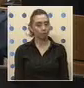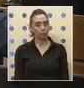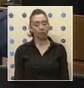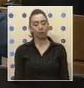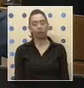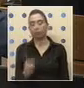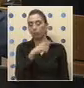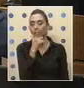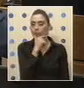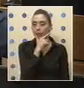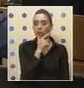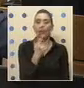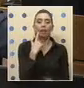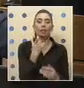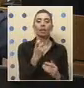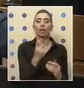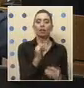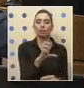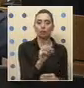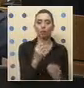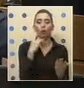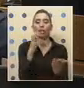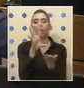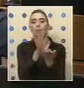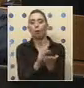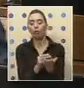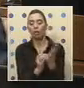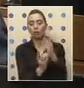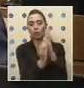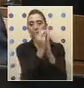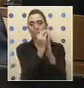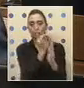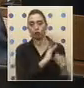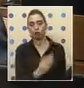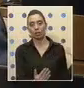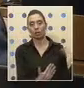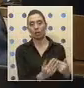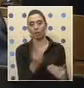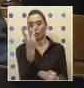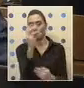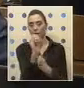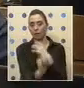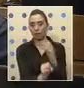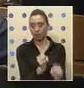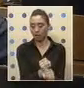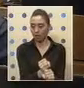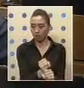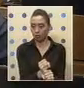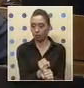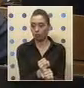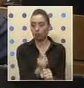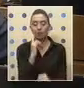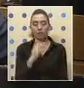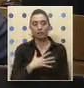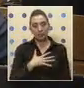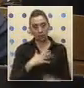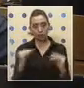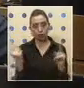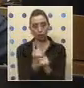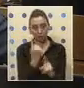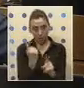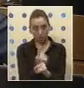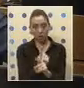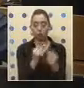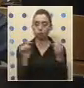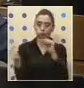de desarrollo que Chile ha tenido durante los últimos 30 años. Y lo que siento es que ha habido diálogo,